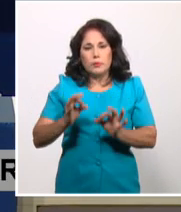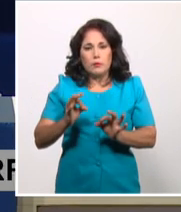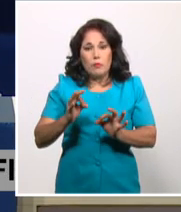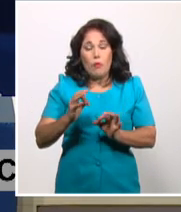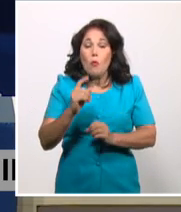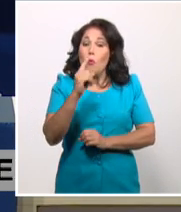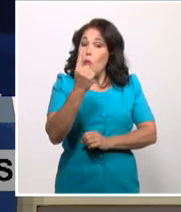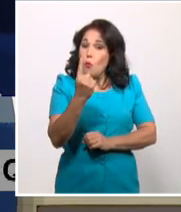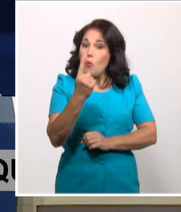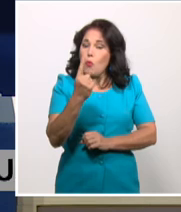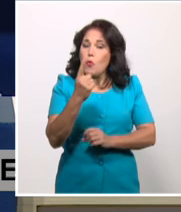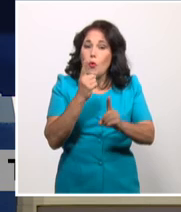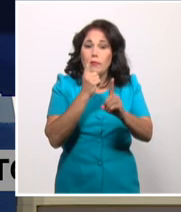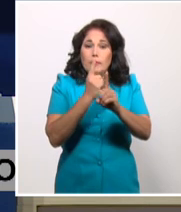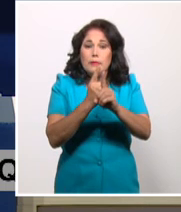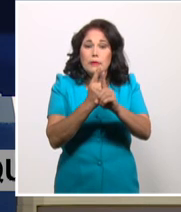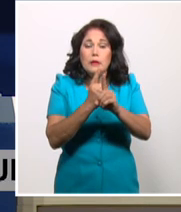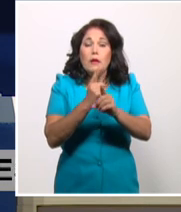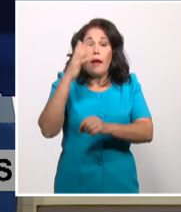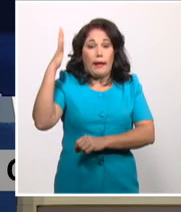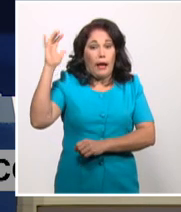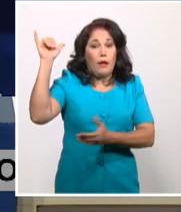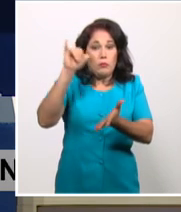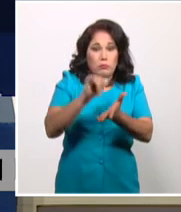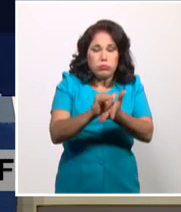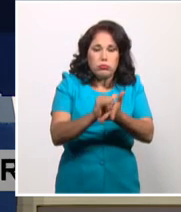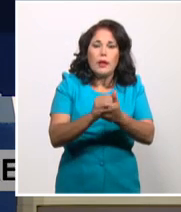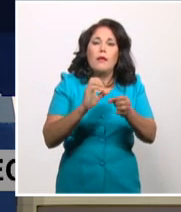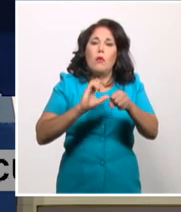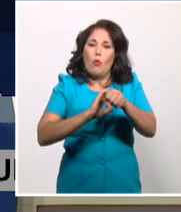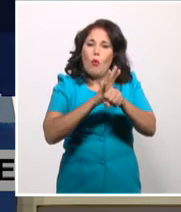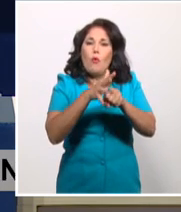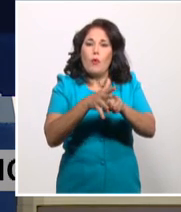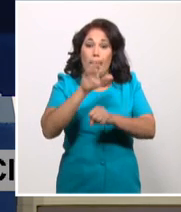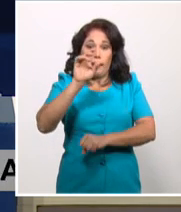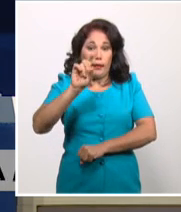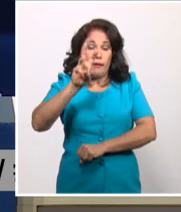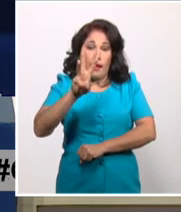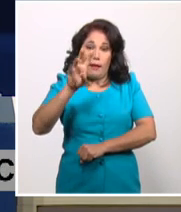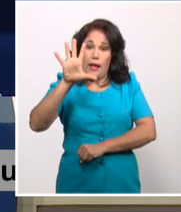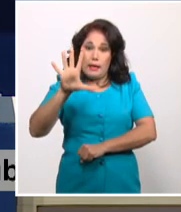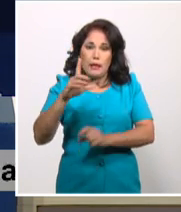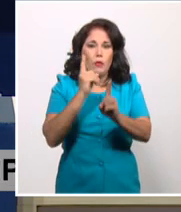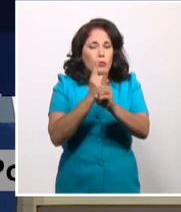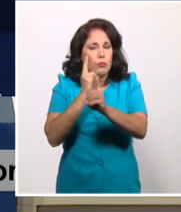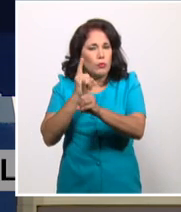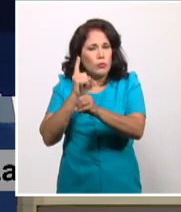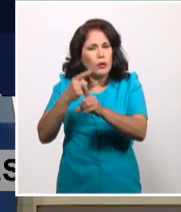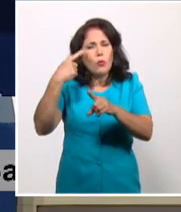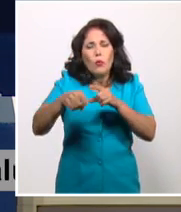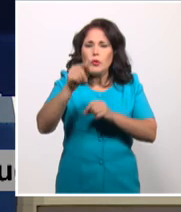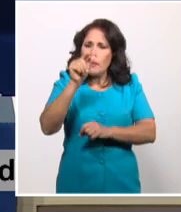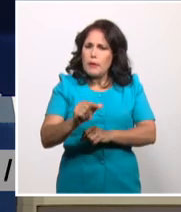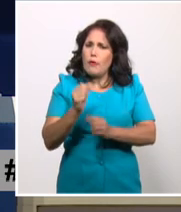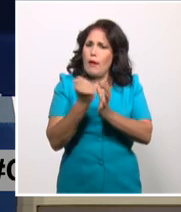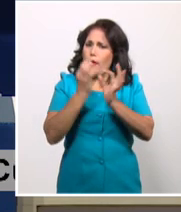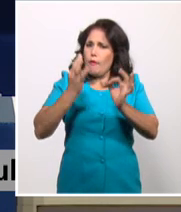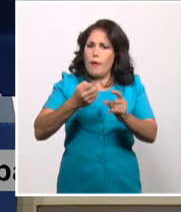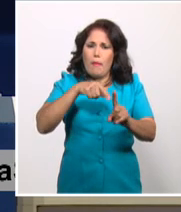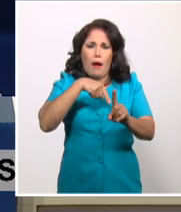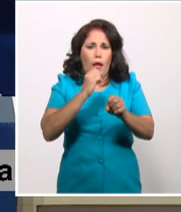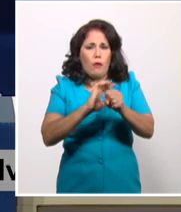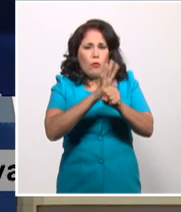uno se infectó en el extranjero, 35 fueron contactos de casos que ya habían sido